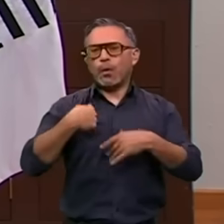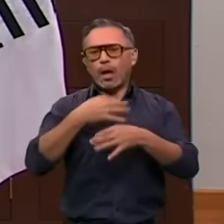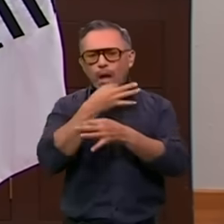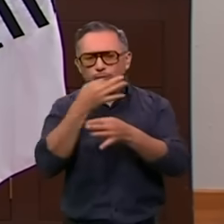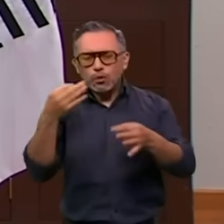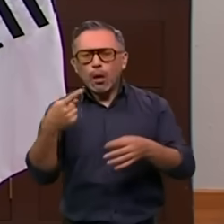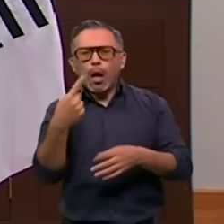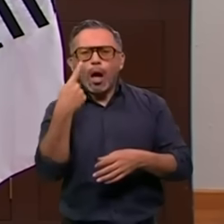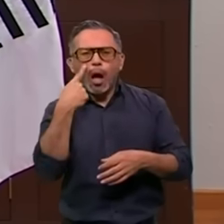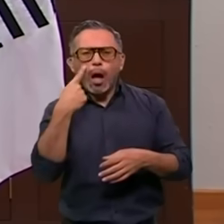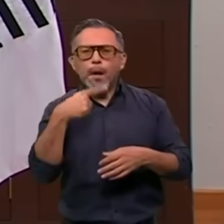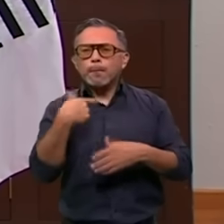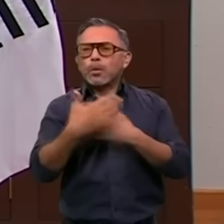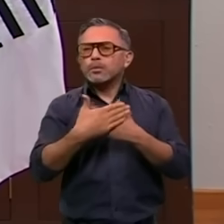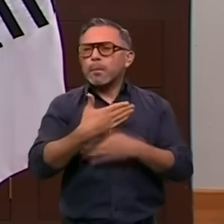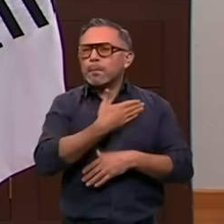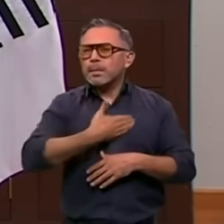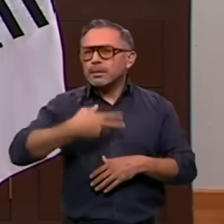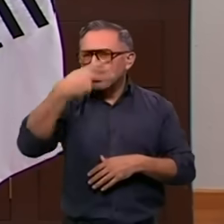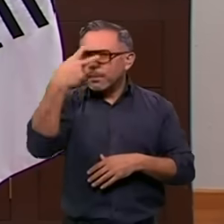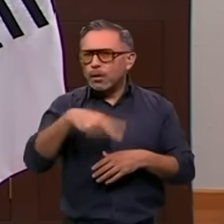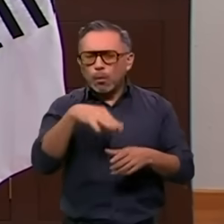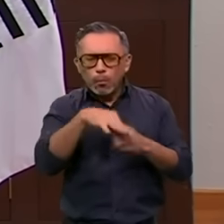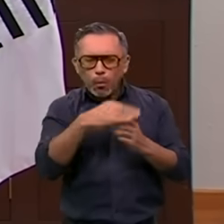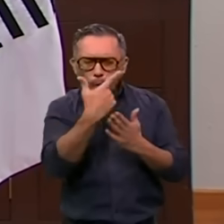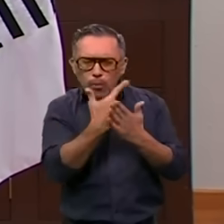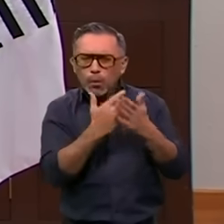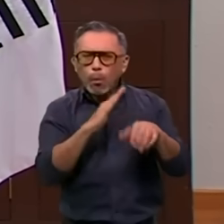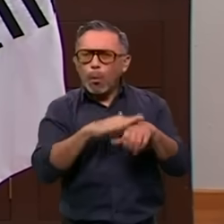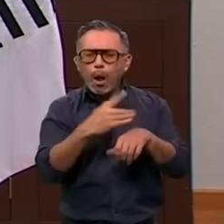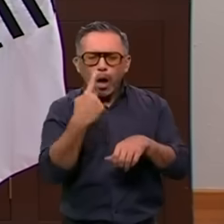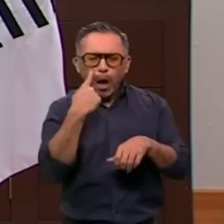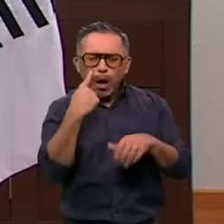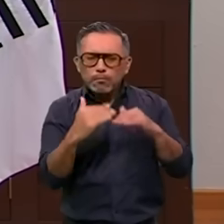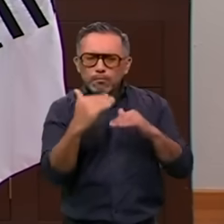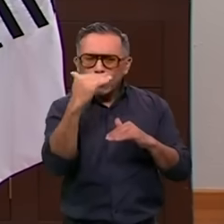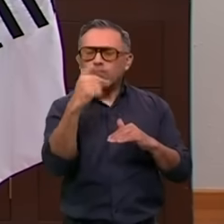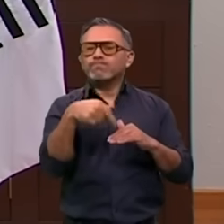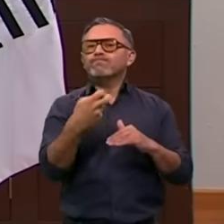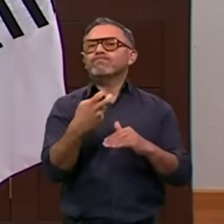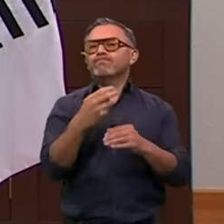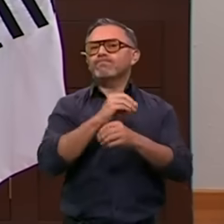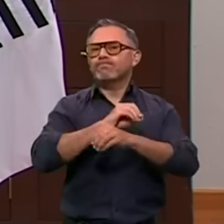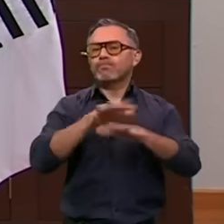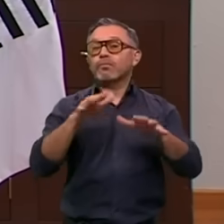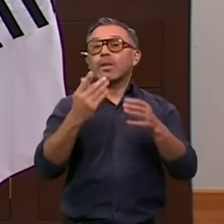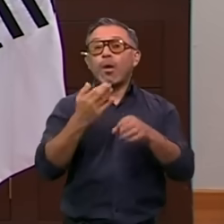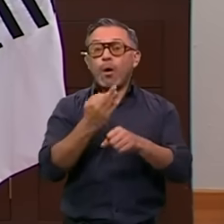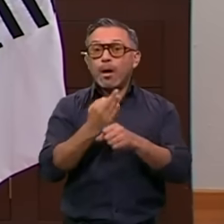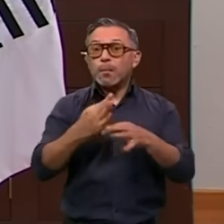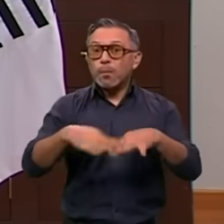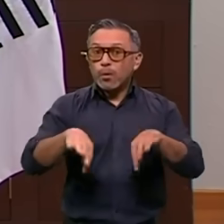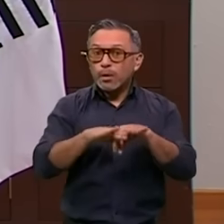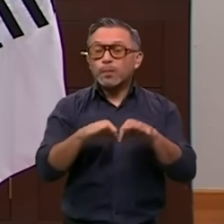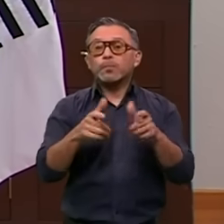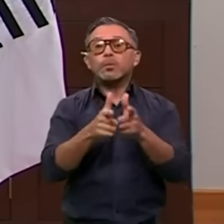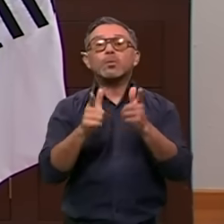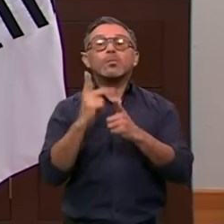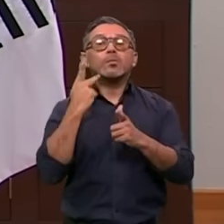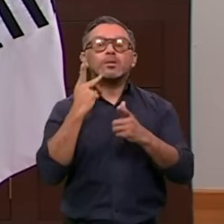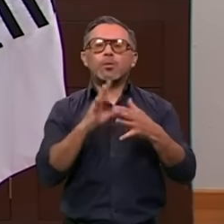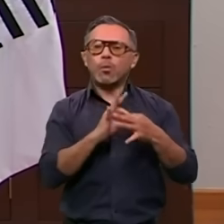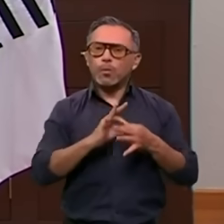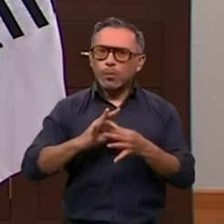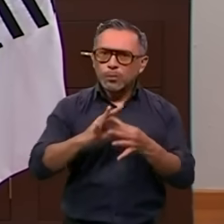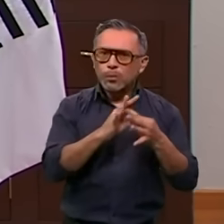votación presidencial. En esta fase es fundamental que los partidos políticos, coaliciones, las candidatas y el